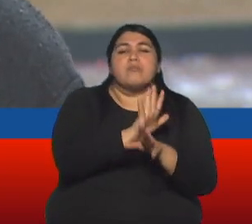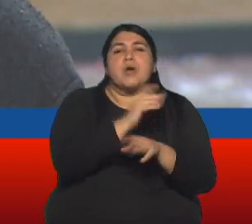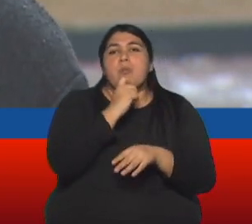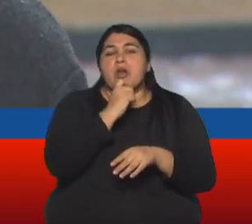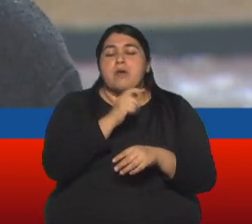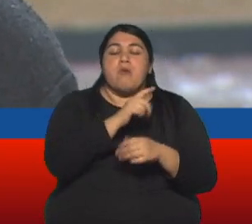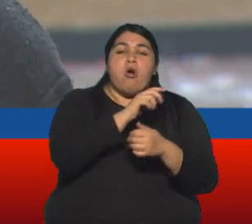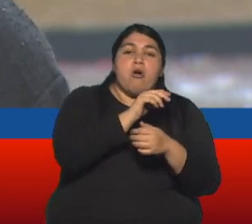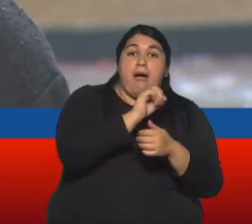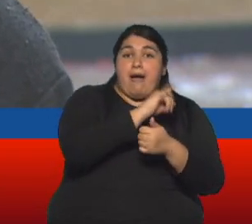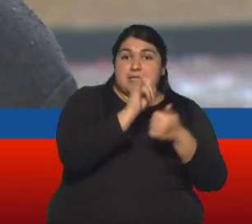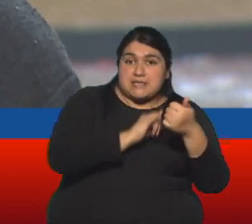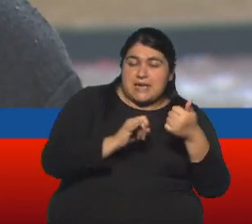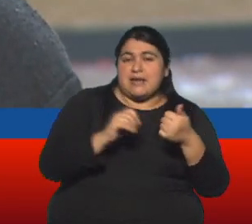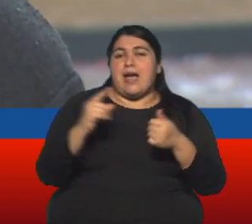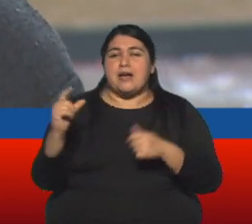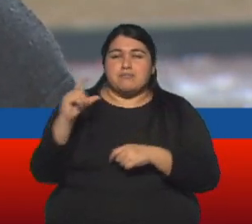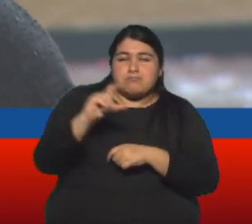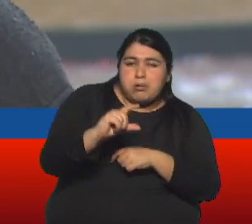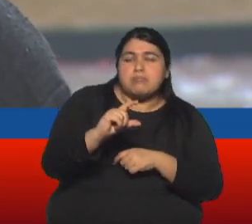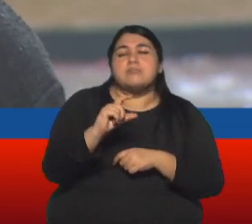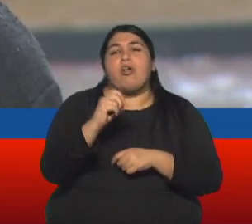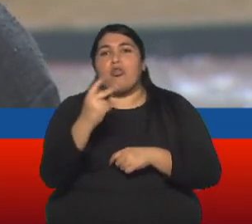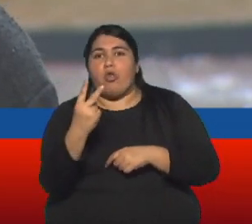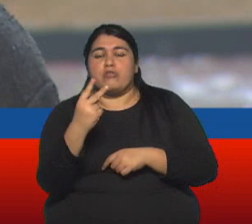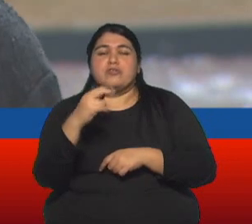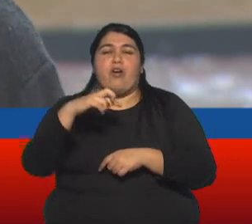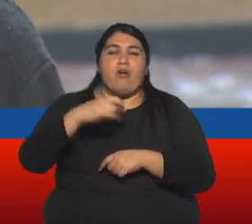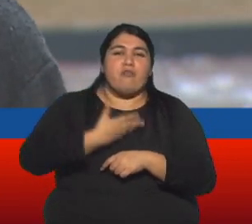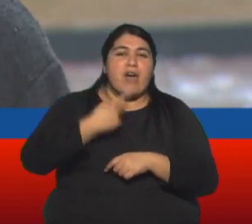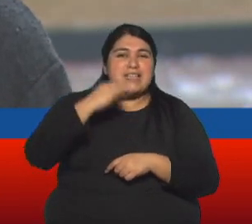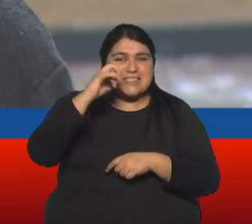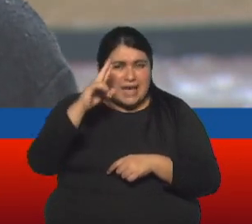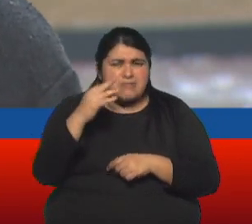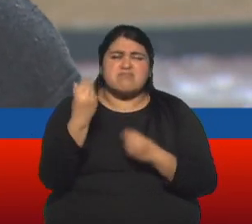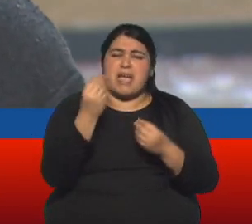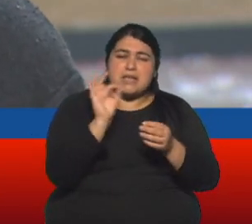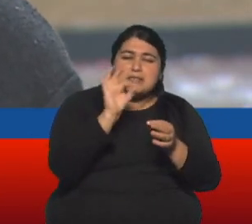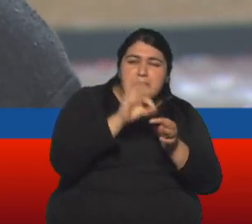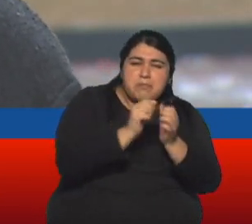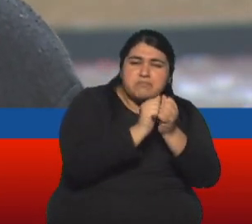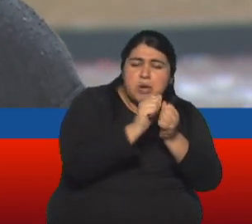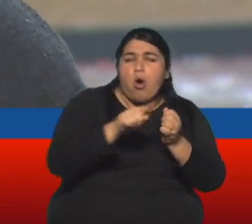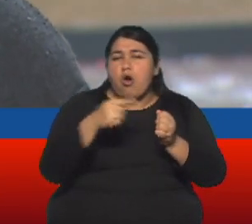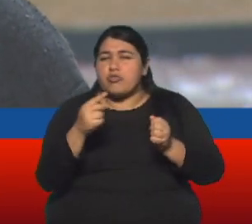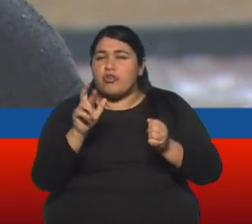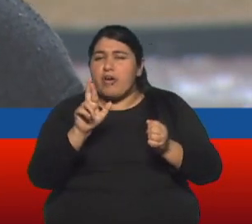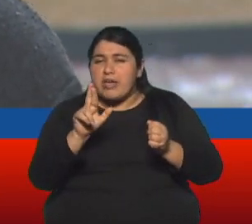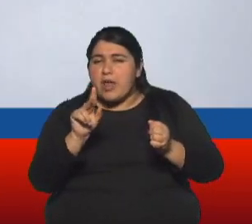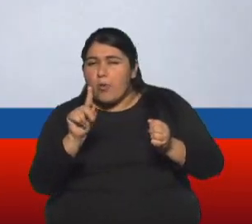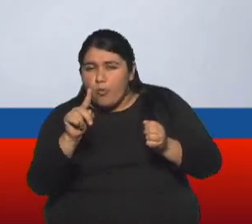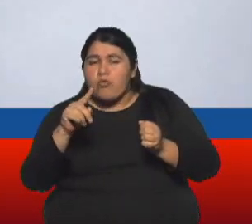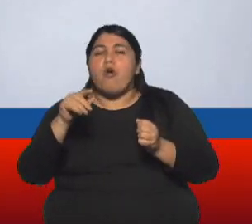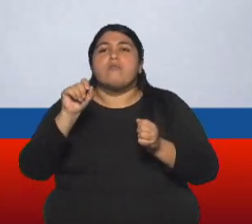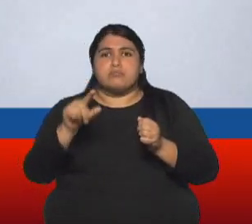Pfizer, es decir, dos matrices absolutamente distintas, un adenovirus, otro un RNA mensajero, y los resultados son muy